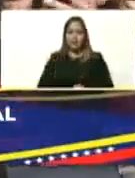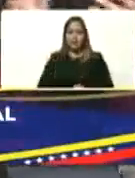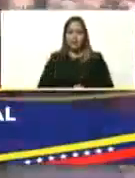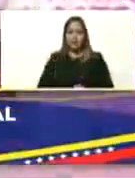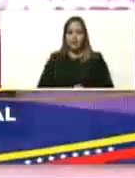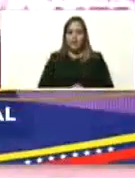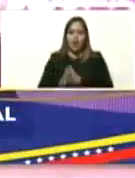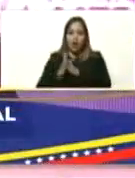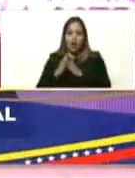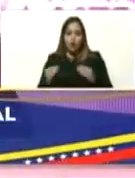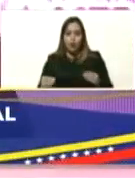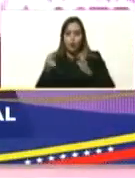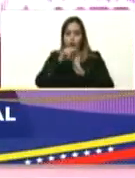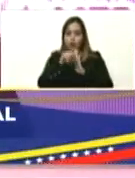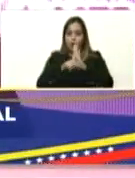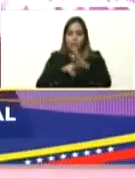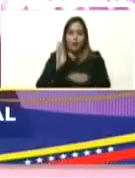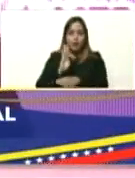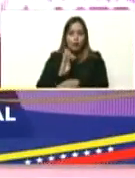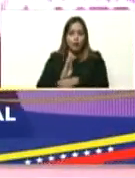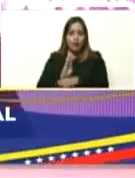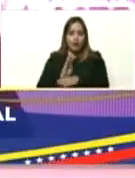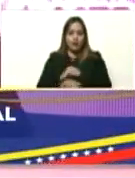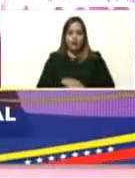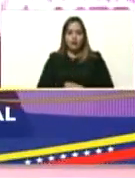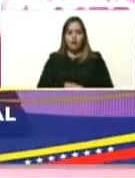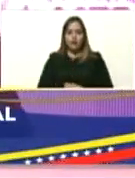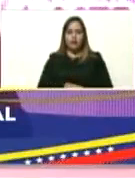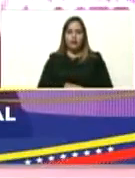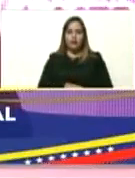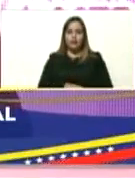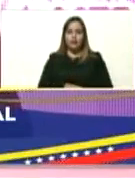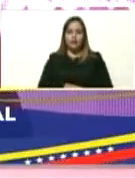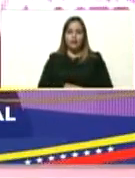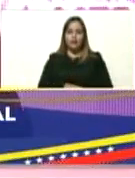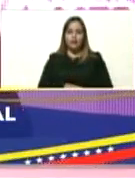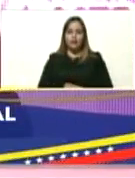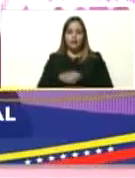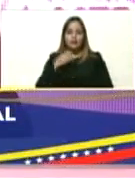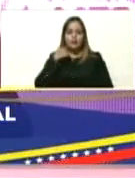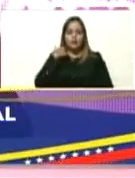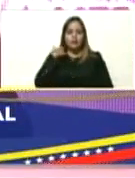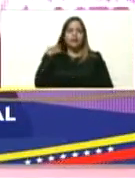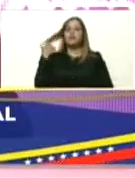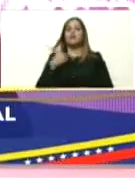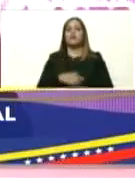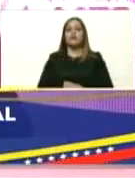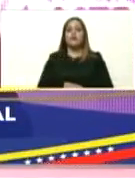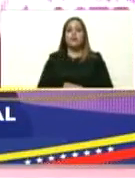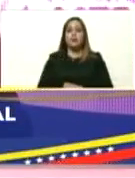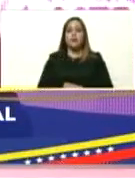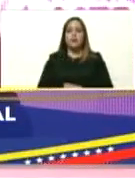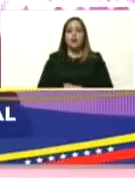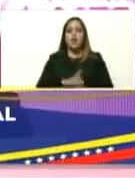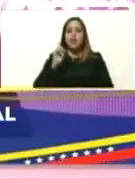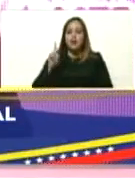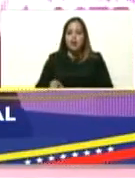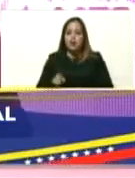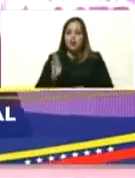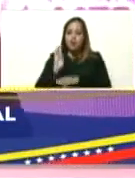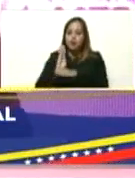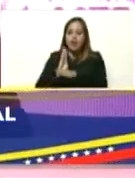a todas las medidas preventivas y de sanación del cáncer de